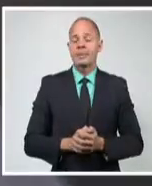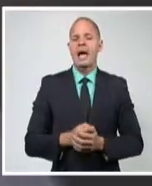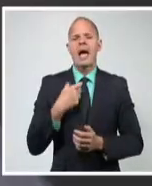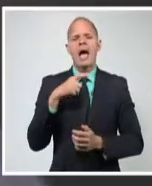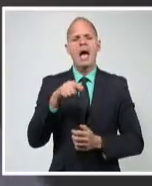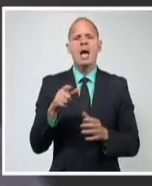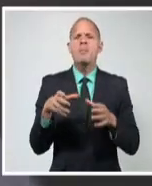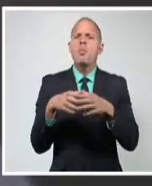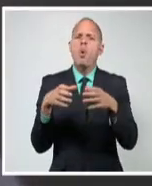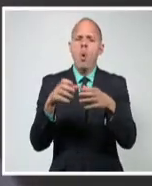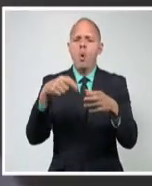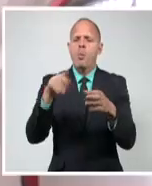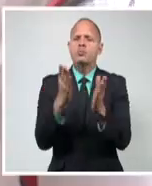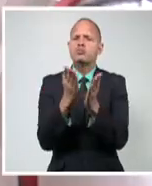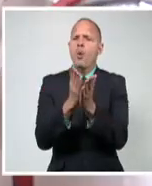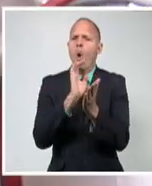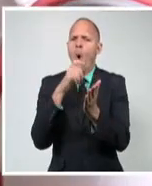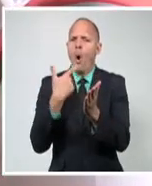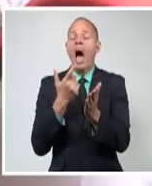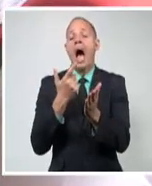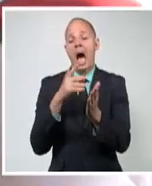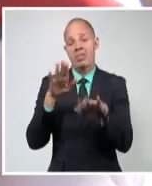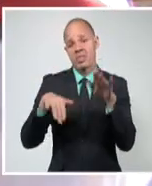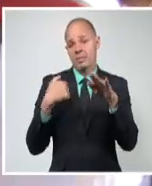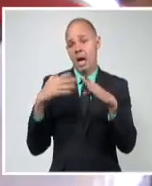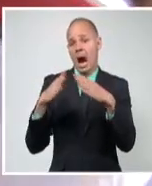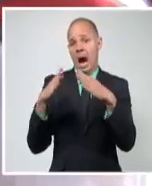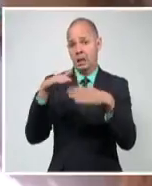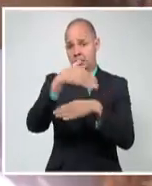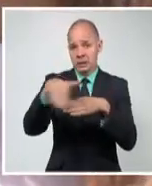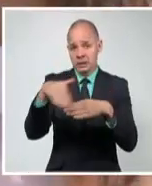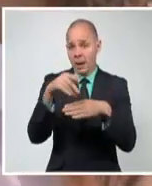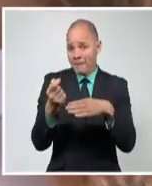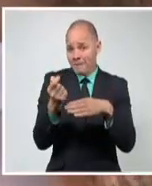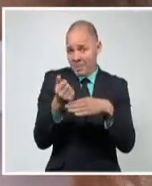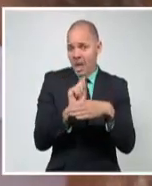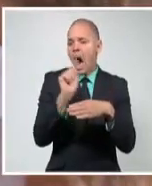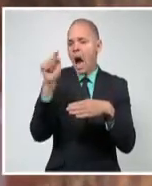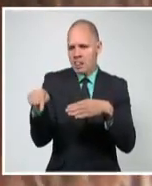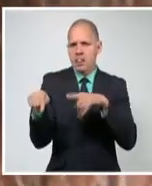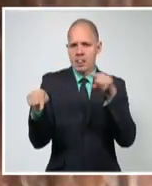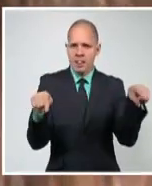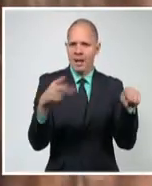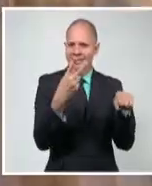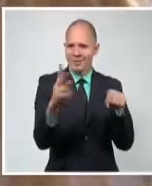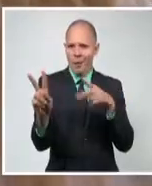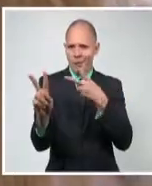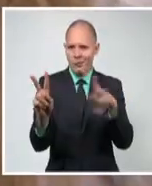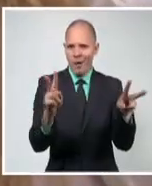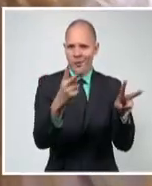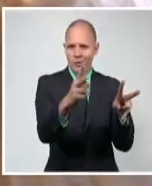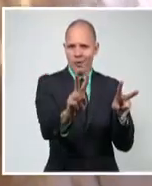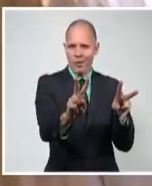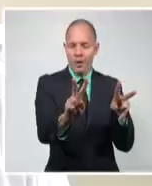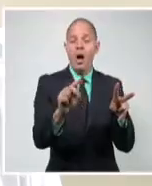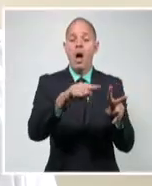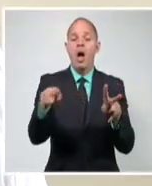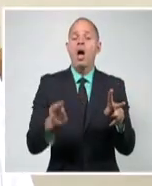y comparten diariamente con los mismos vecinos. Varias decenas de ellos están vinculados al policlínico Luis